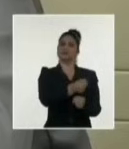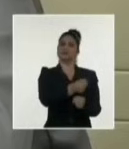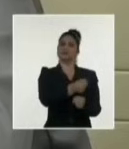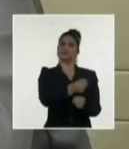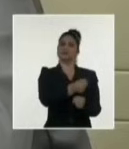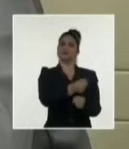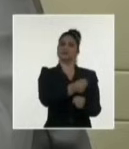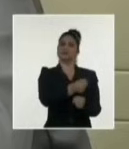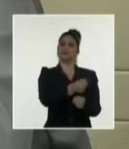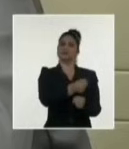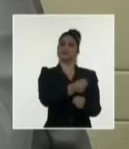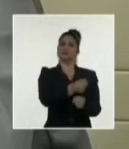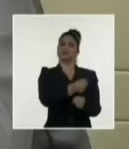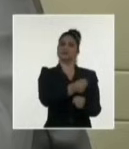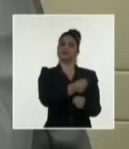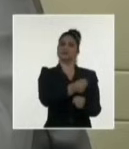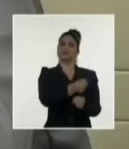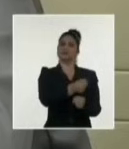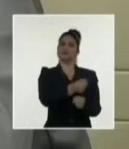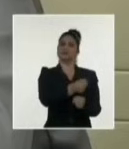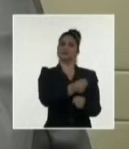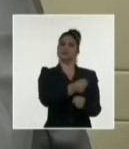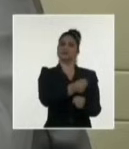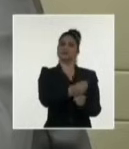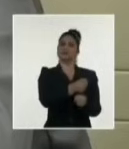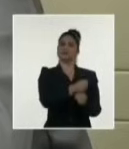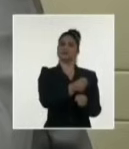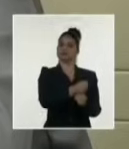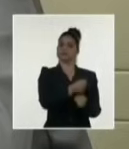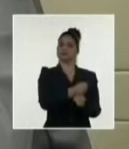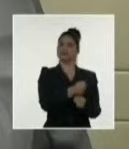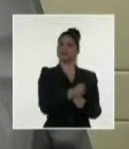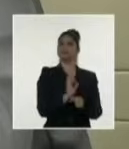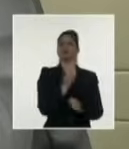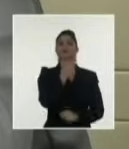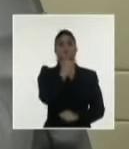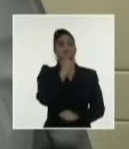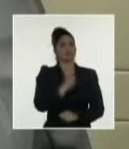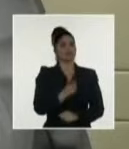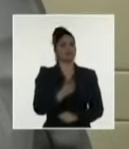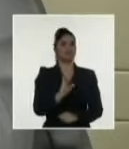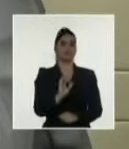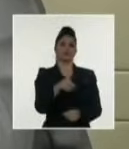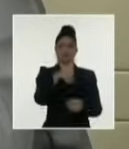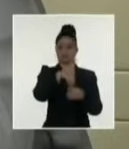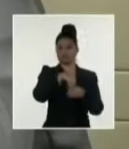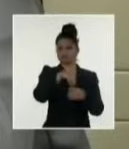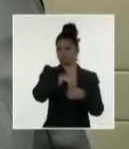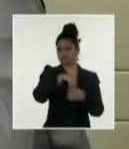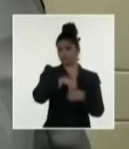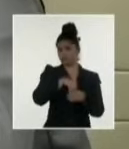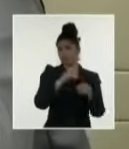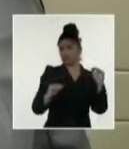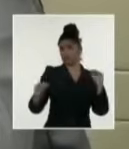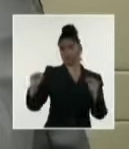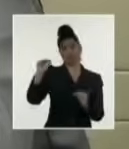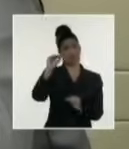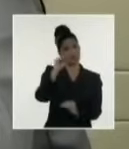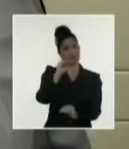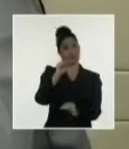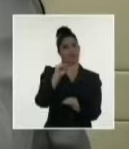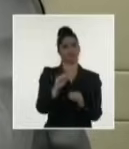sea la que lea el resumen de las 61,000 propuestas la atención desde los niveles superiores